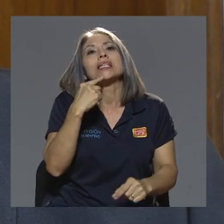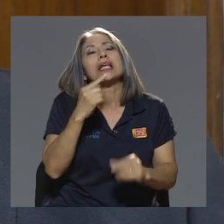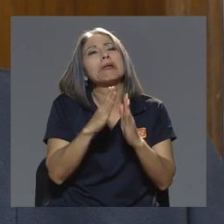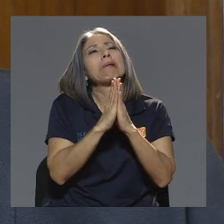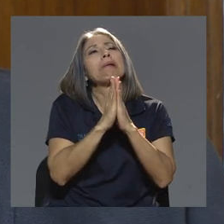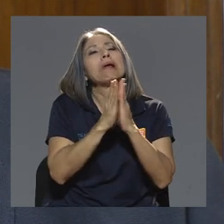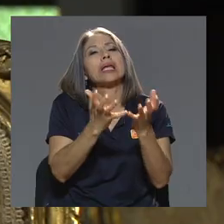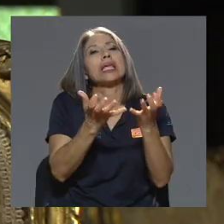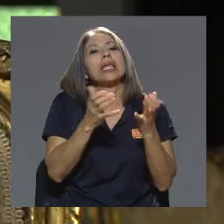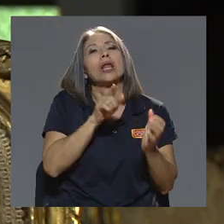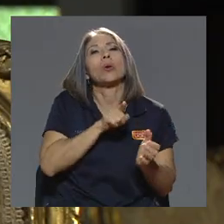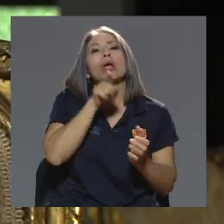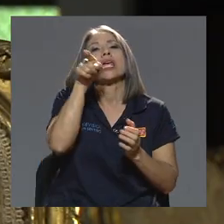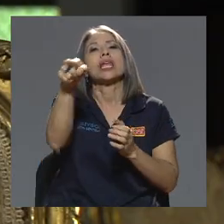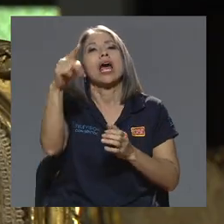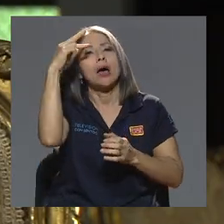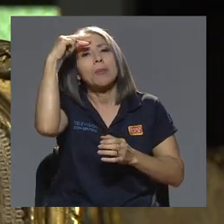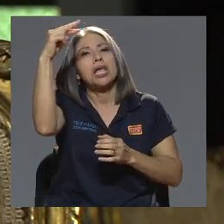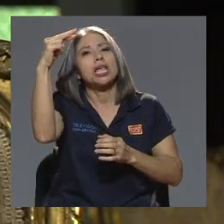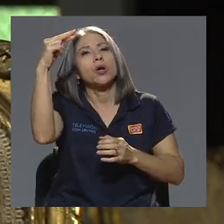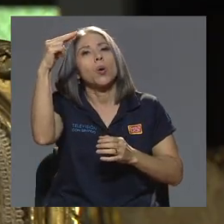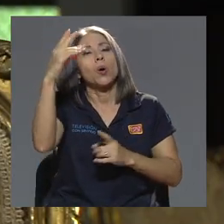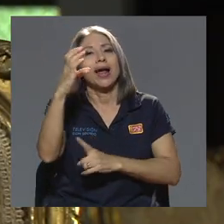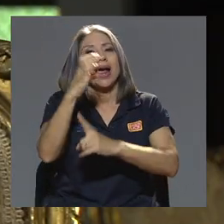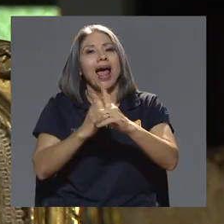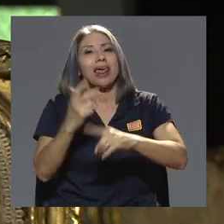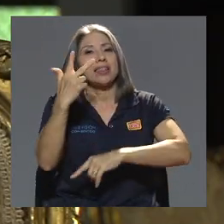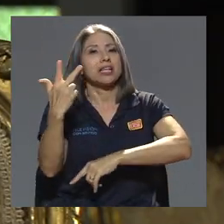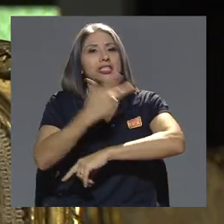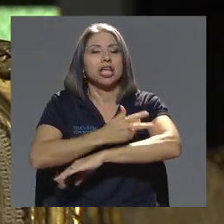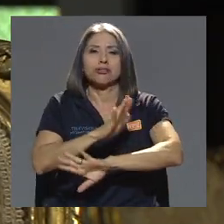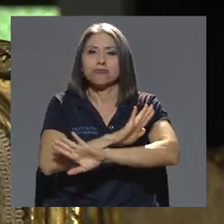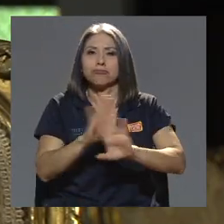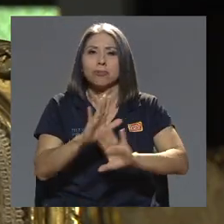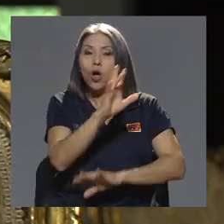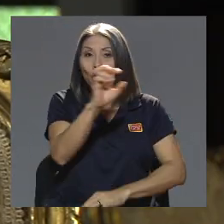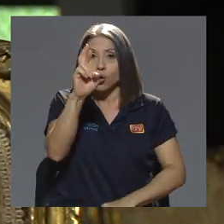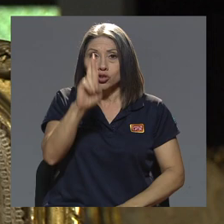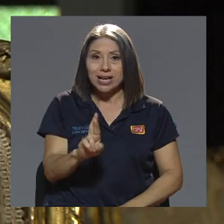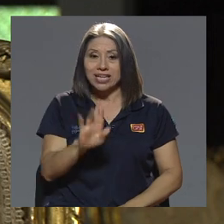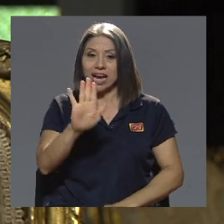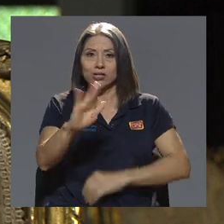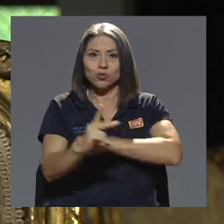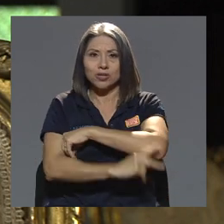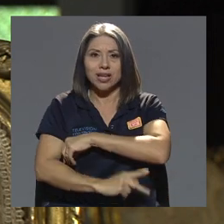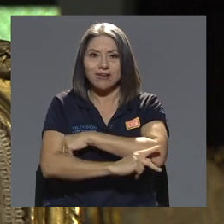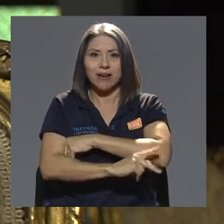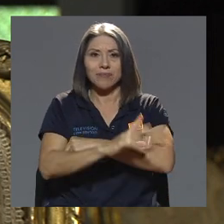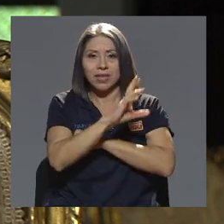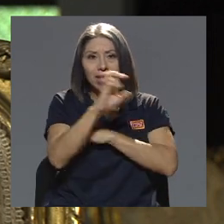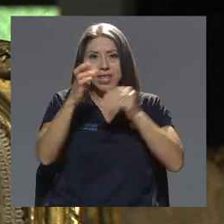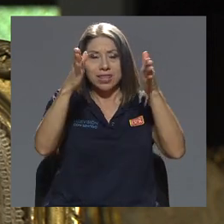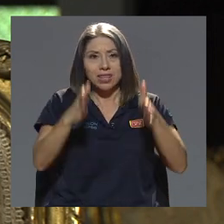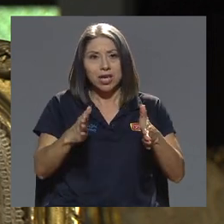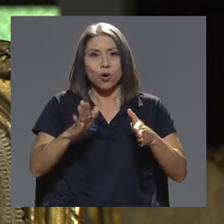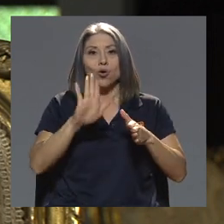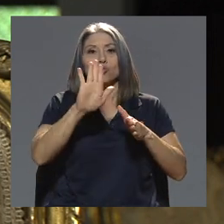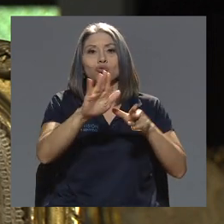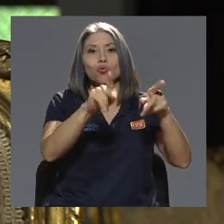día. Que Costa Rica va a ser su tierra, que los ticos van a ser su gente y que no va a olvidar sus